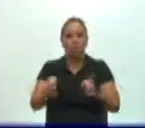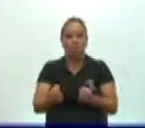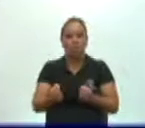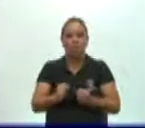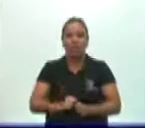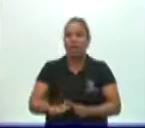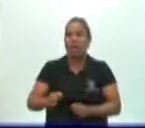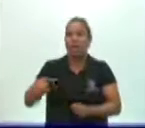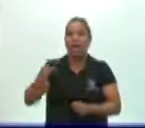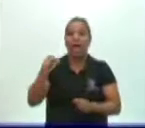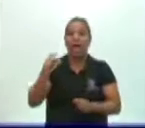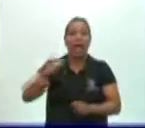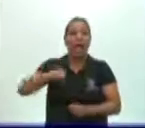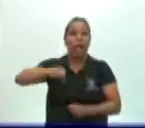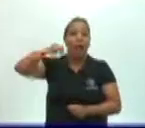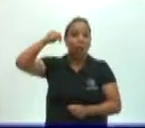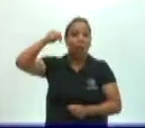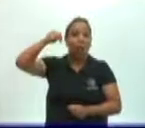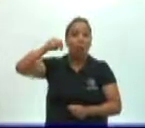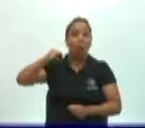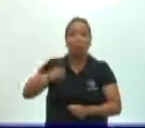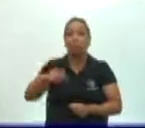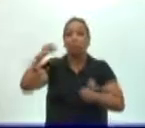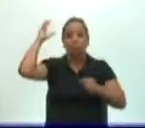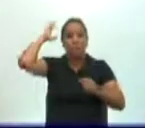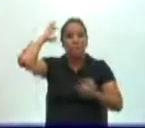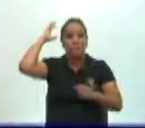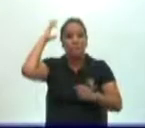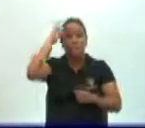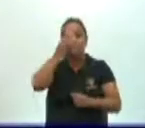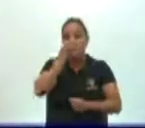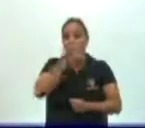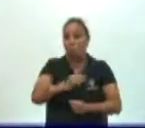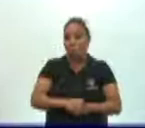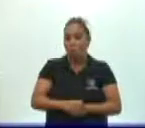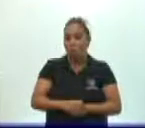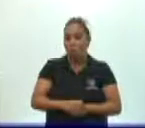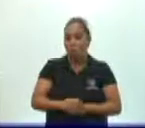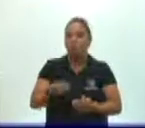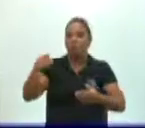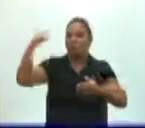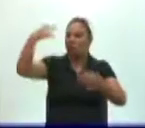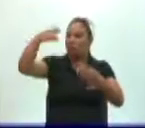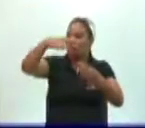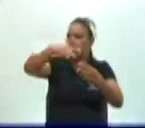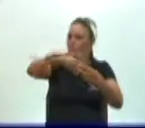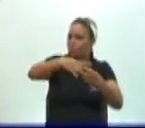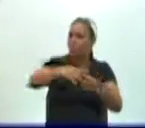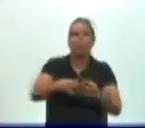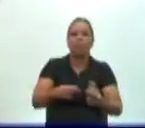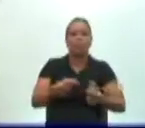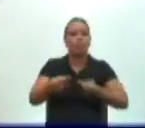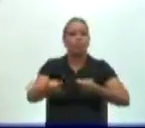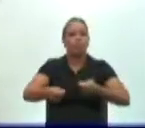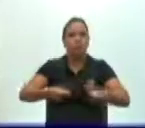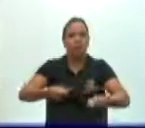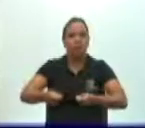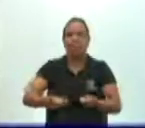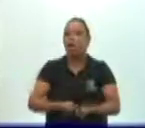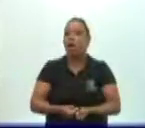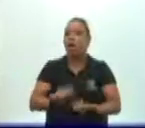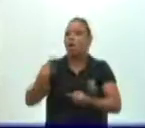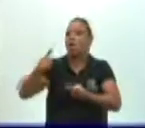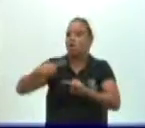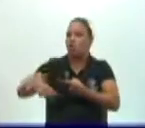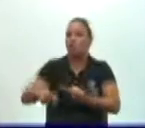mogoles, los británicos fueron entrando de forma paulatina y fueron inundando sus mercados con los productos que se